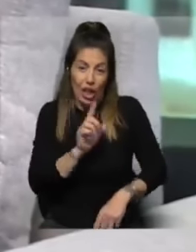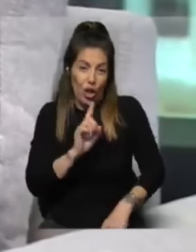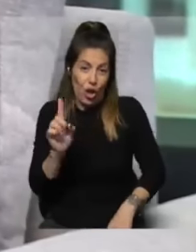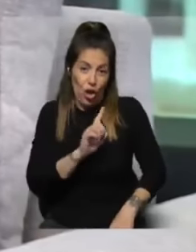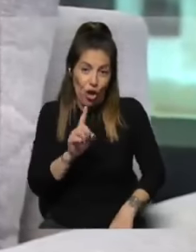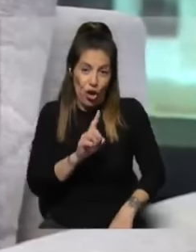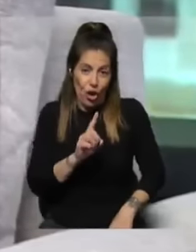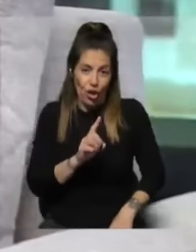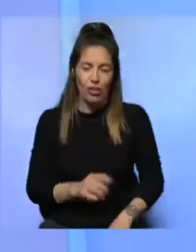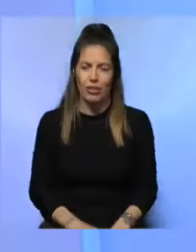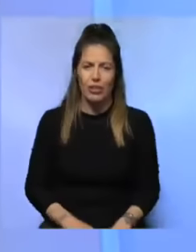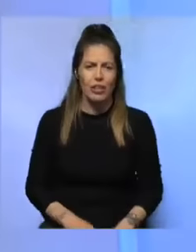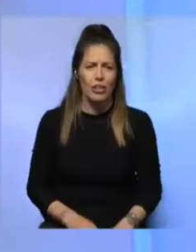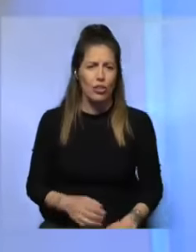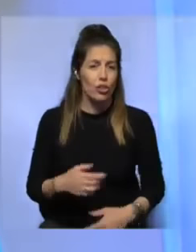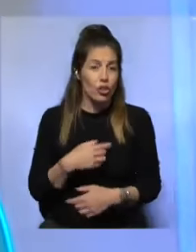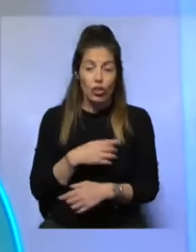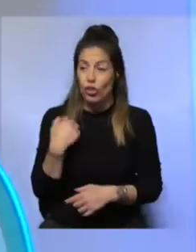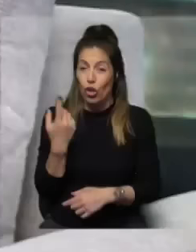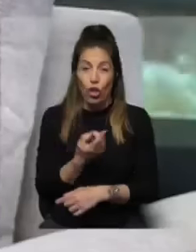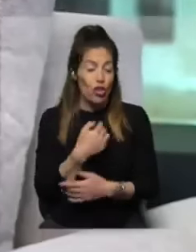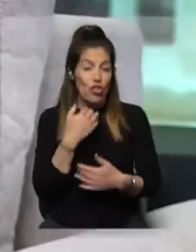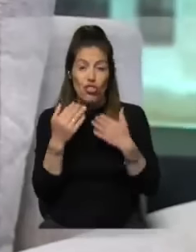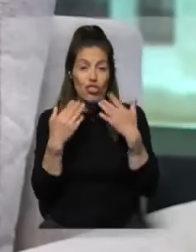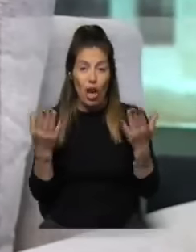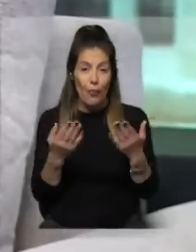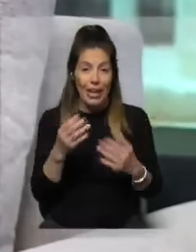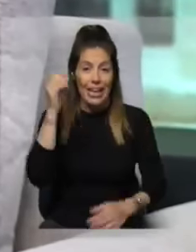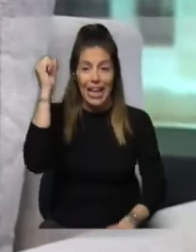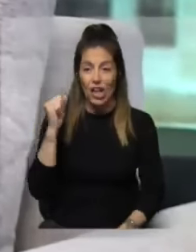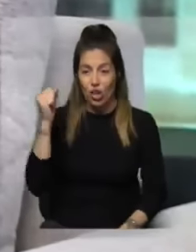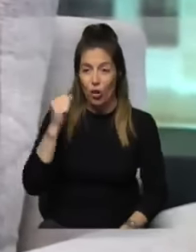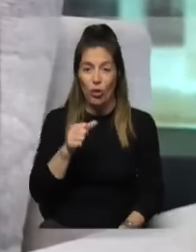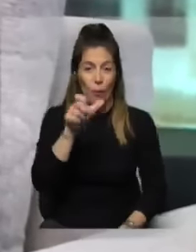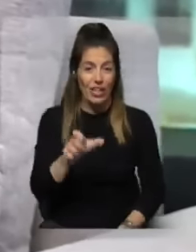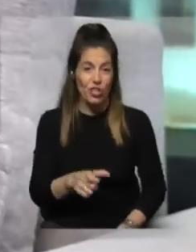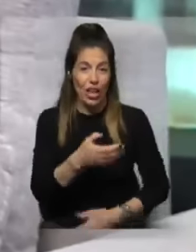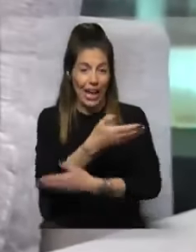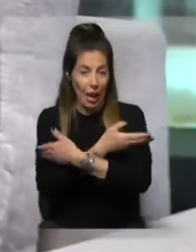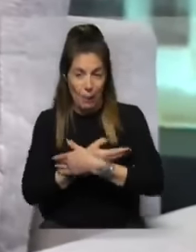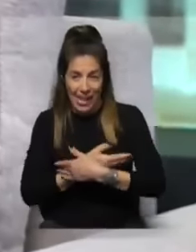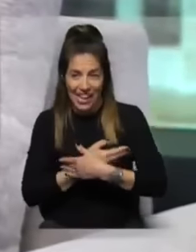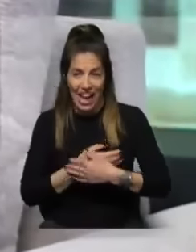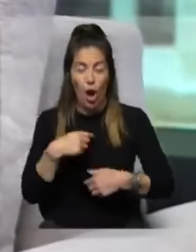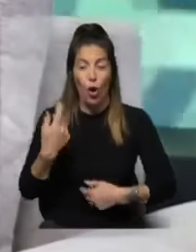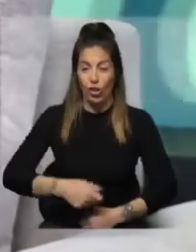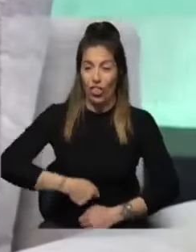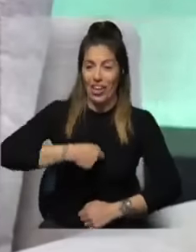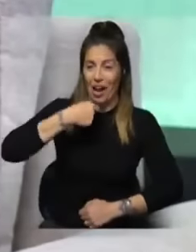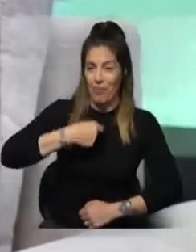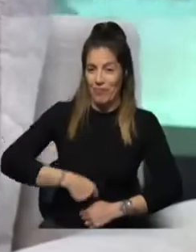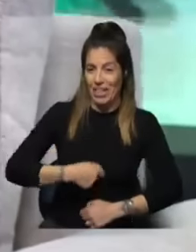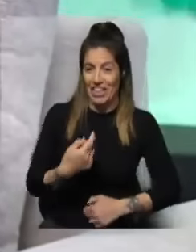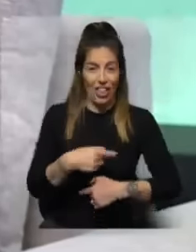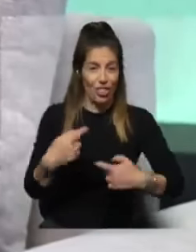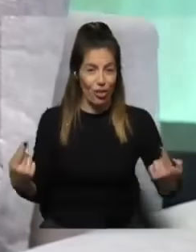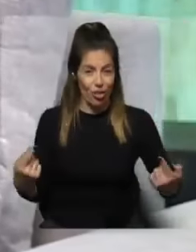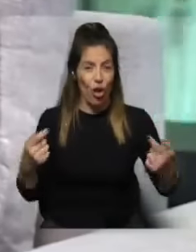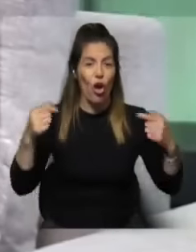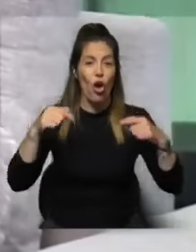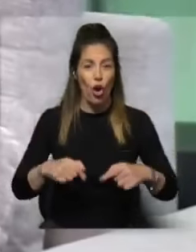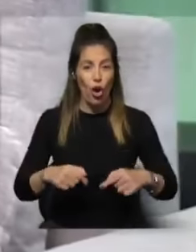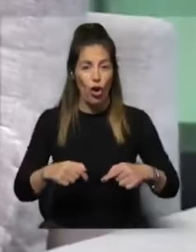mundo desorientado en la mañana de hoy. Sí, en el ómnibus había gente de remera, gente de campera. Un hermoso. Y además, hoy sí,